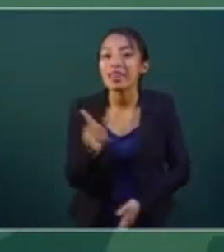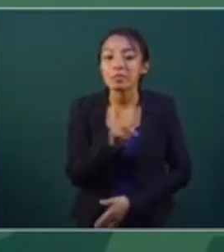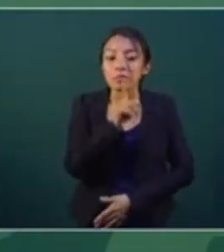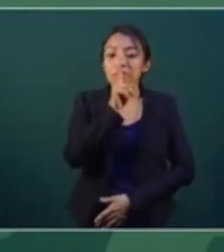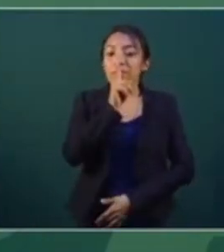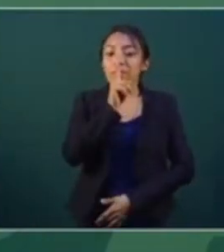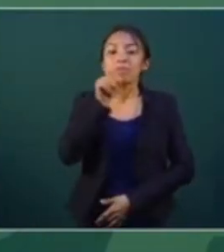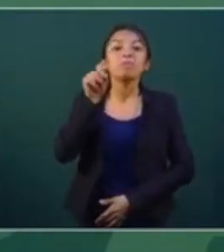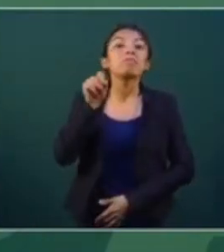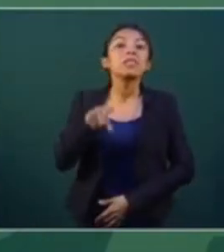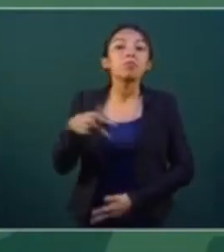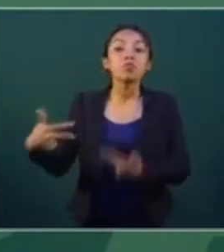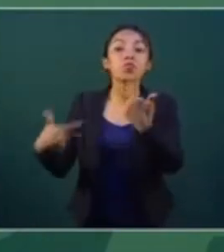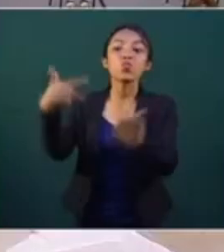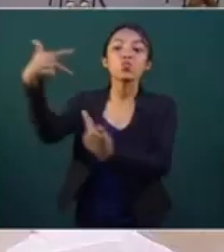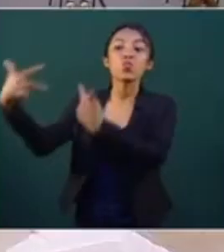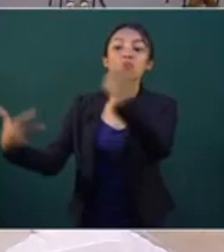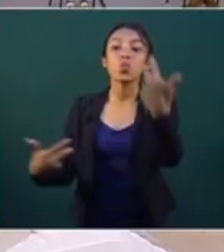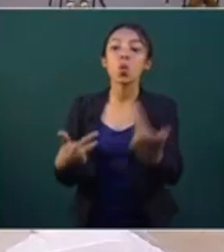silencian a los medios,